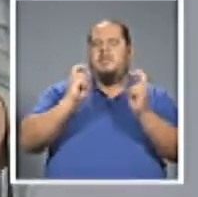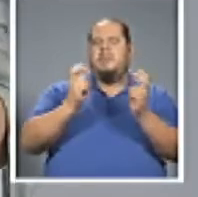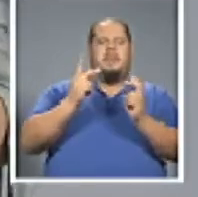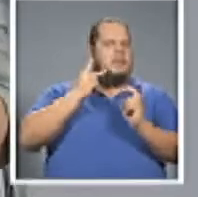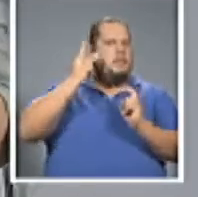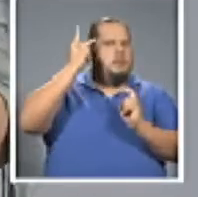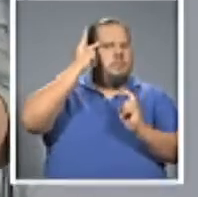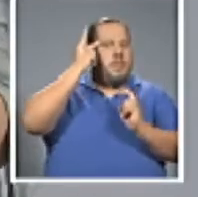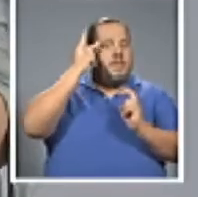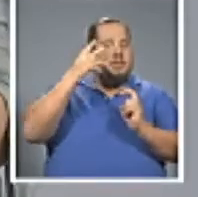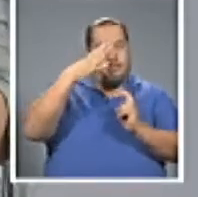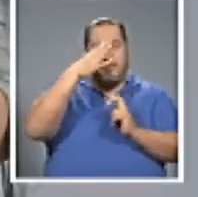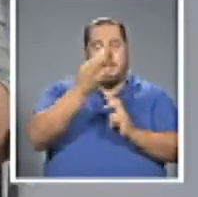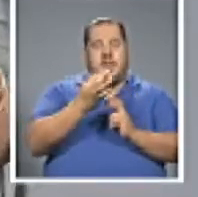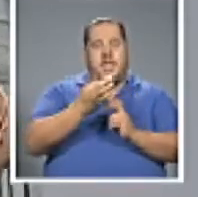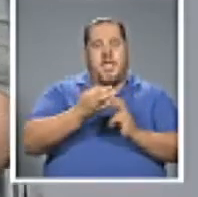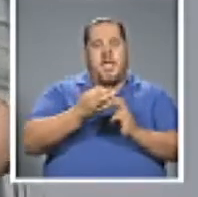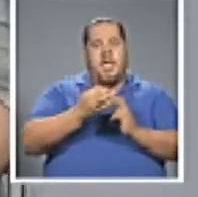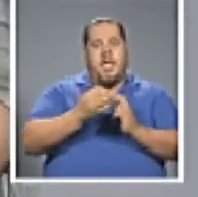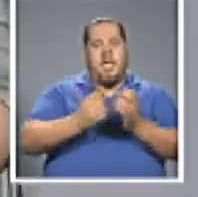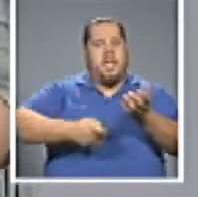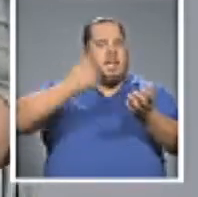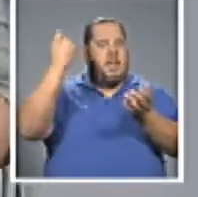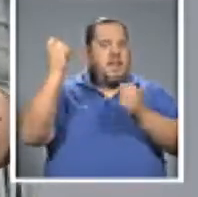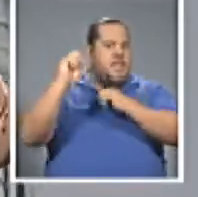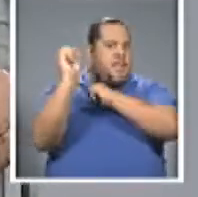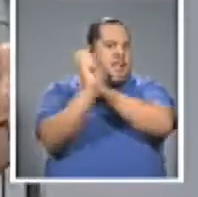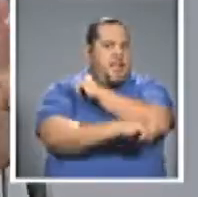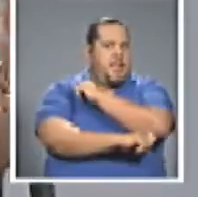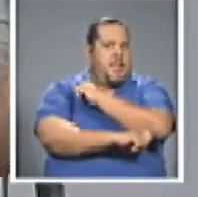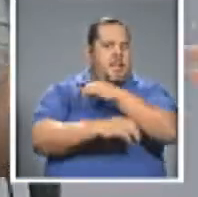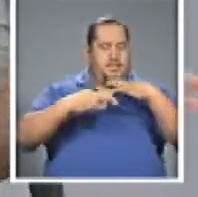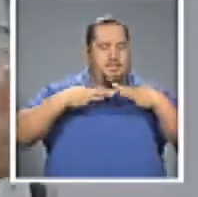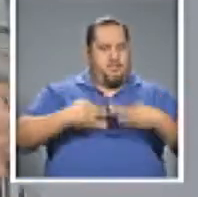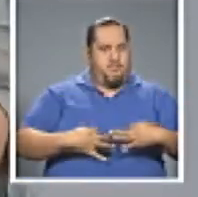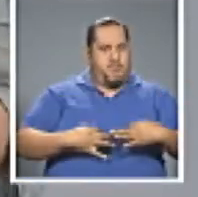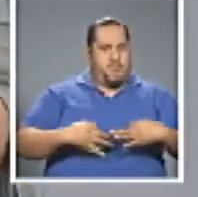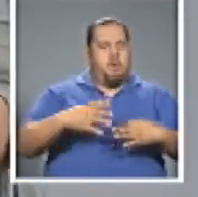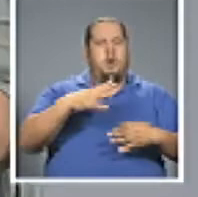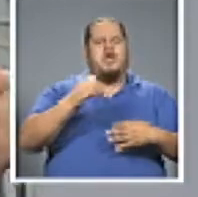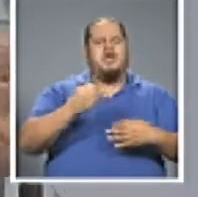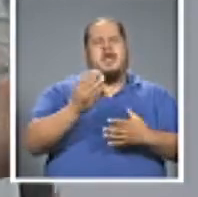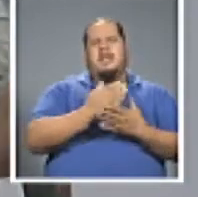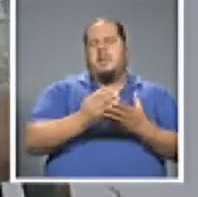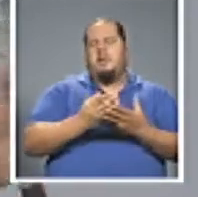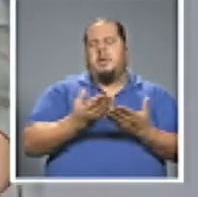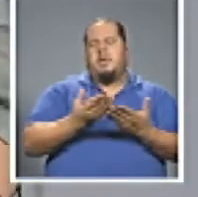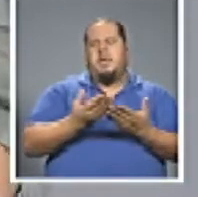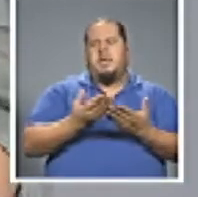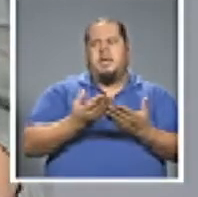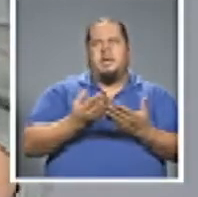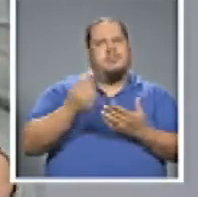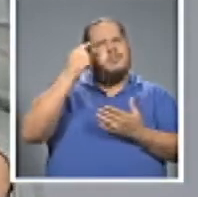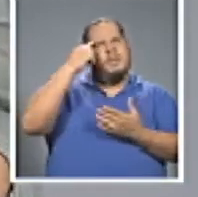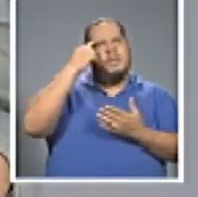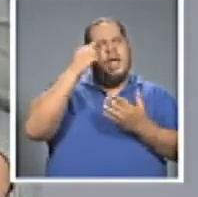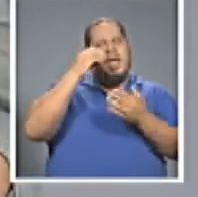padres creen en el castigo físico y este tipo de situaciones que uno pensaría que en el siglo XXI se han dejado dar.